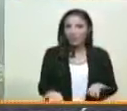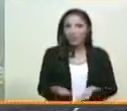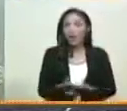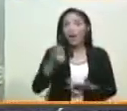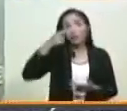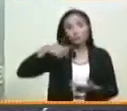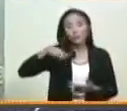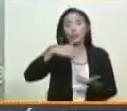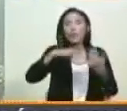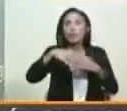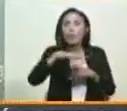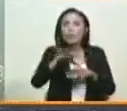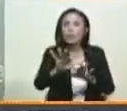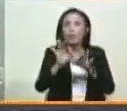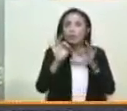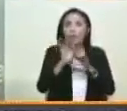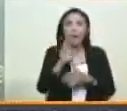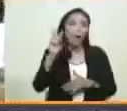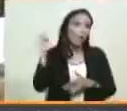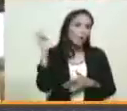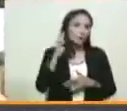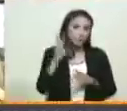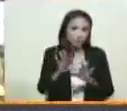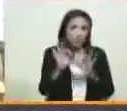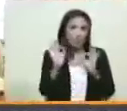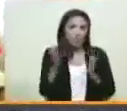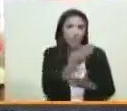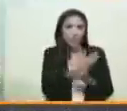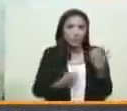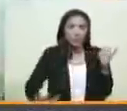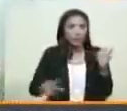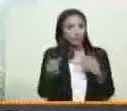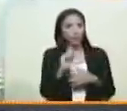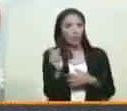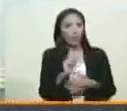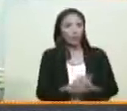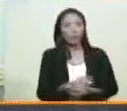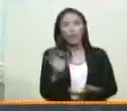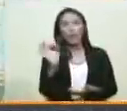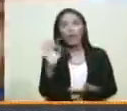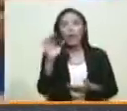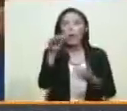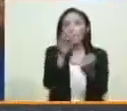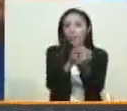¿Dónde se elige el presidente? ¿En Washington? ¿O en Margarita?